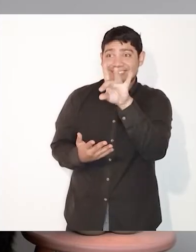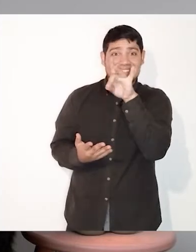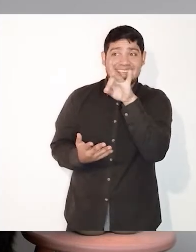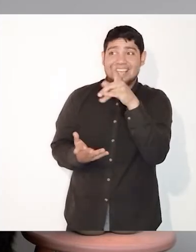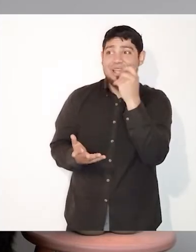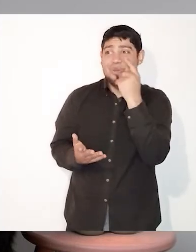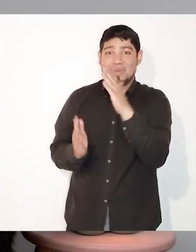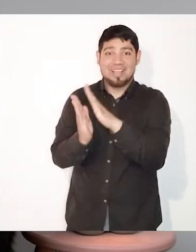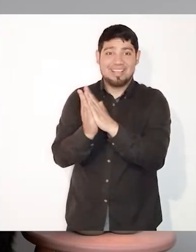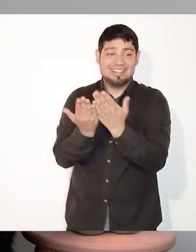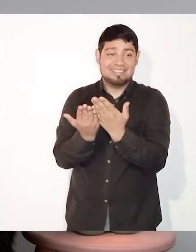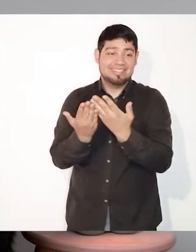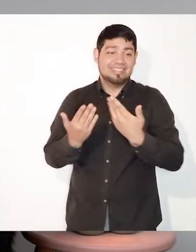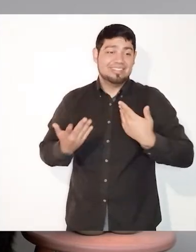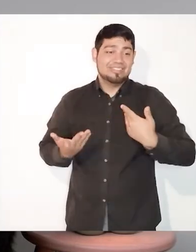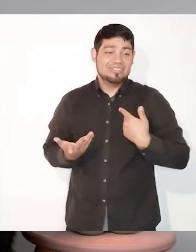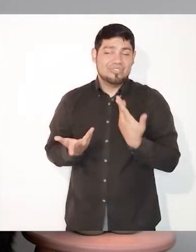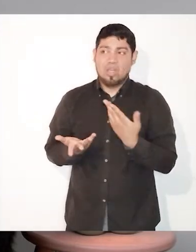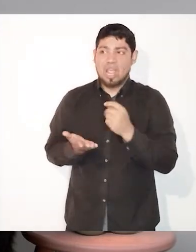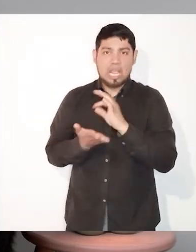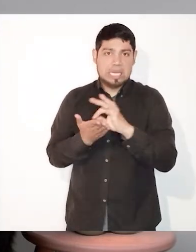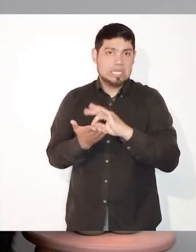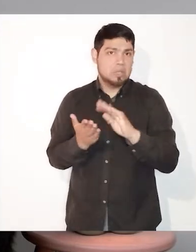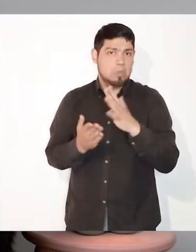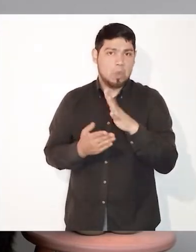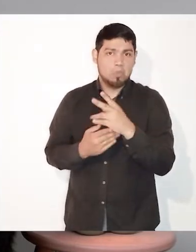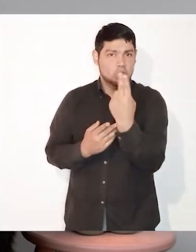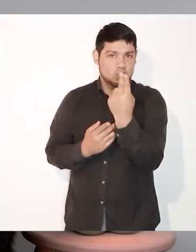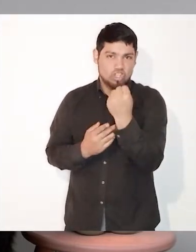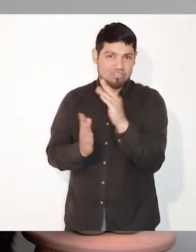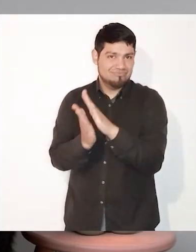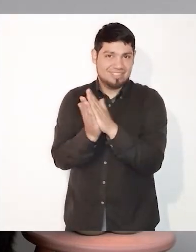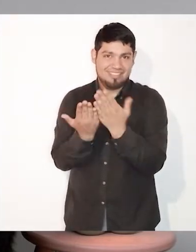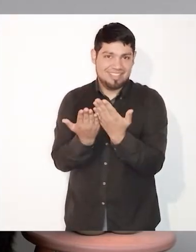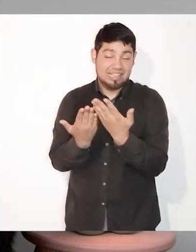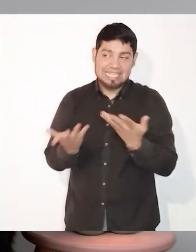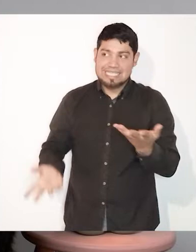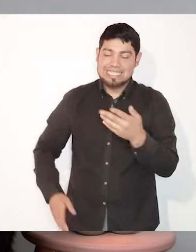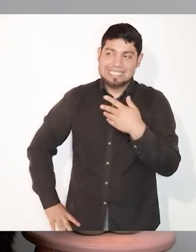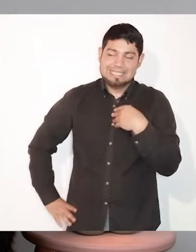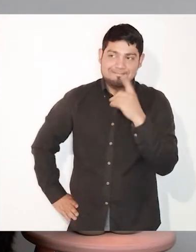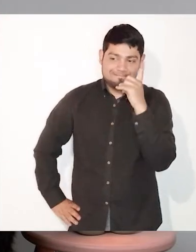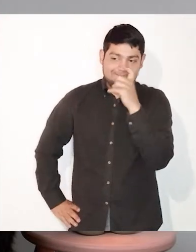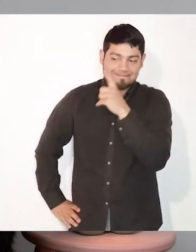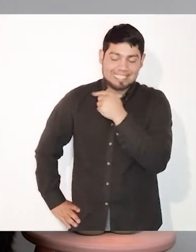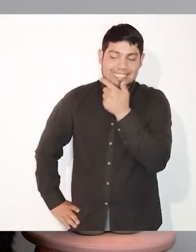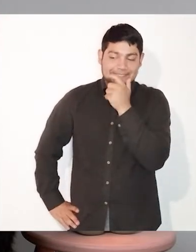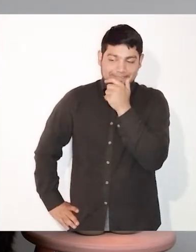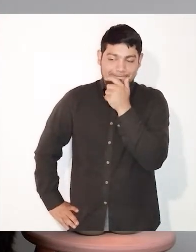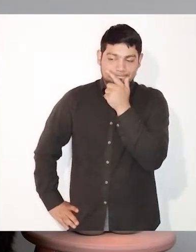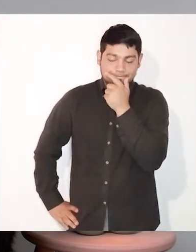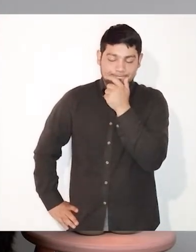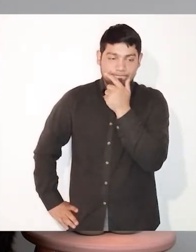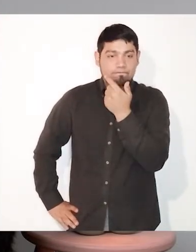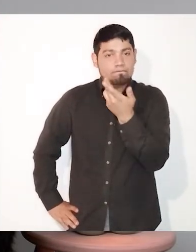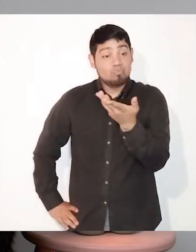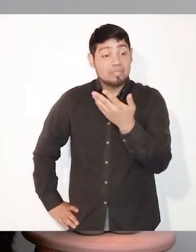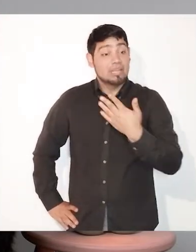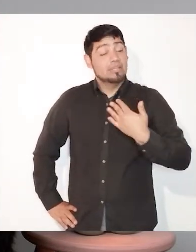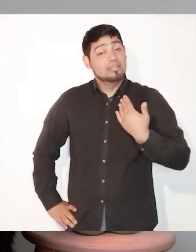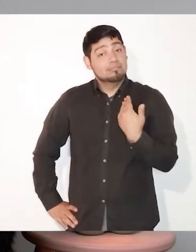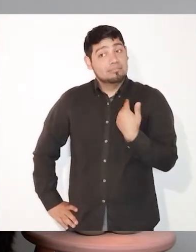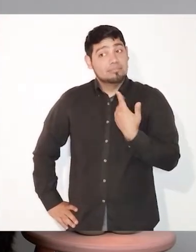hablar de un texto favorito porque yo he escrito, estaba calculando otra vez, como 12 libros. Entonces, me cuesta hablar de eso